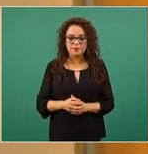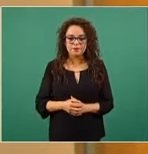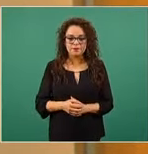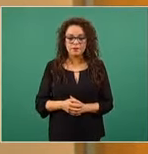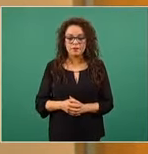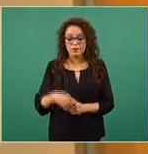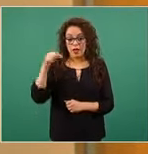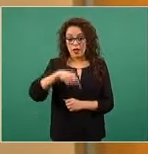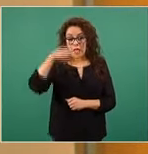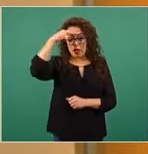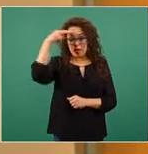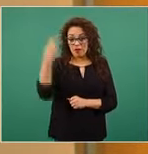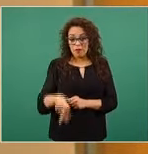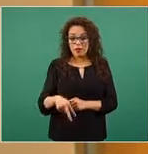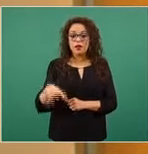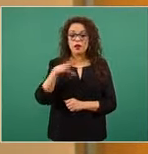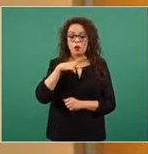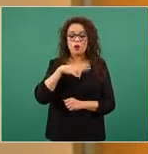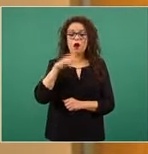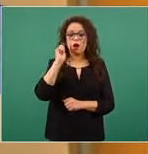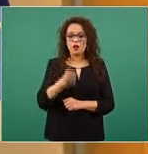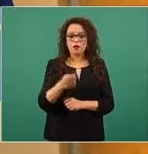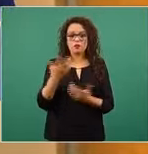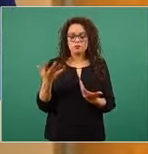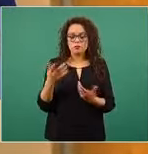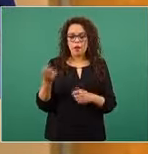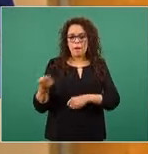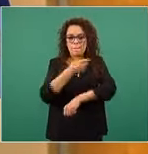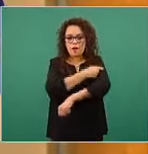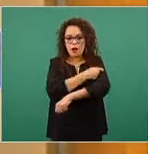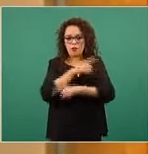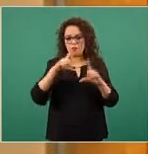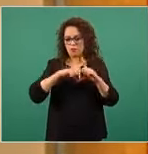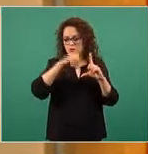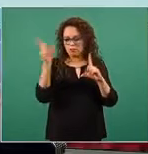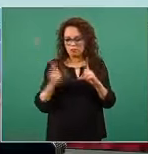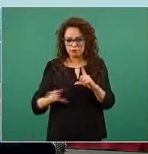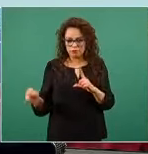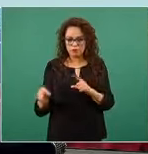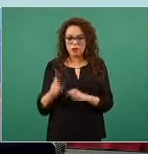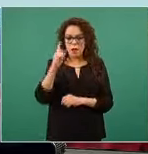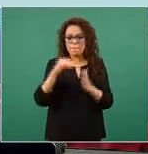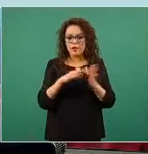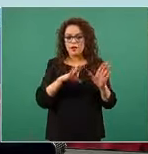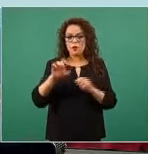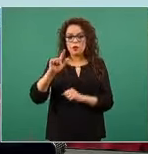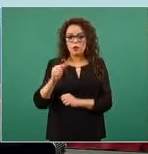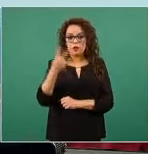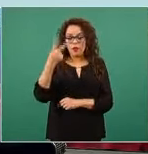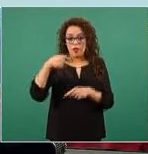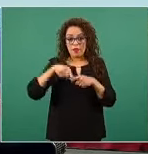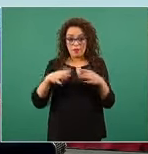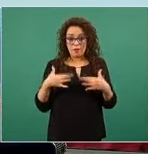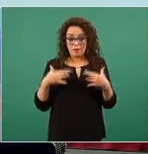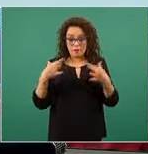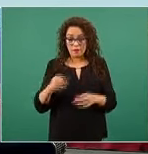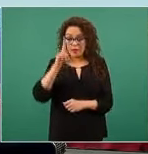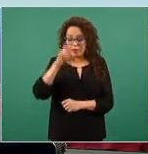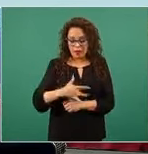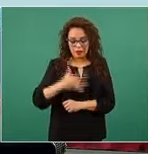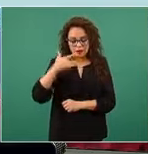tenido un programa de vacunación universal que fue establecido en 1972 y ha sido motivo de orgullo de la salud pública